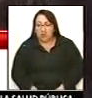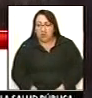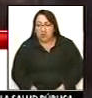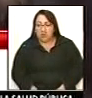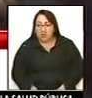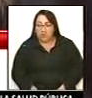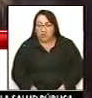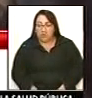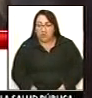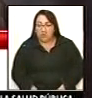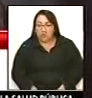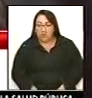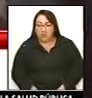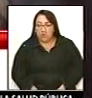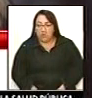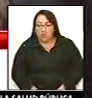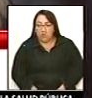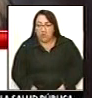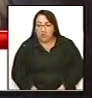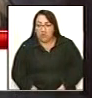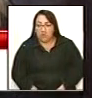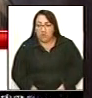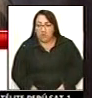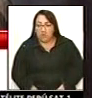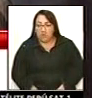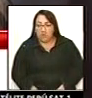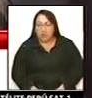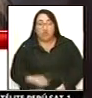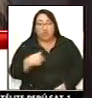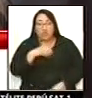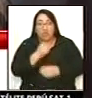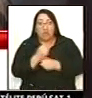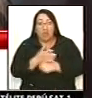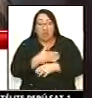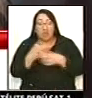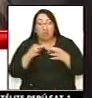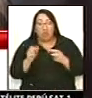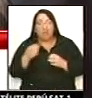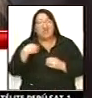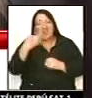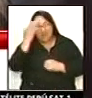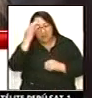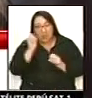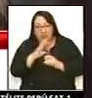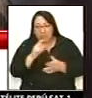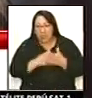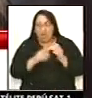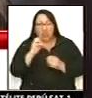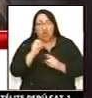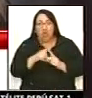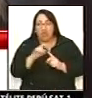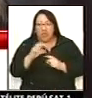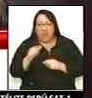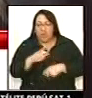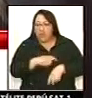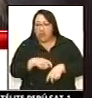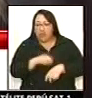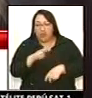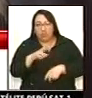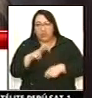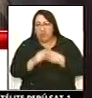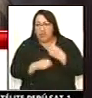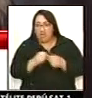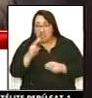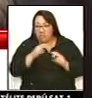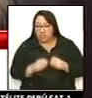es una constante. Quienes hemos sido funcionarios públicos sabemos claramente que por más que la Contraloría se demore 2-3 años